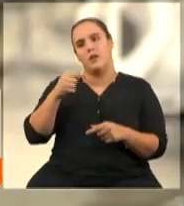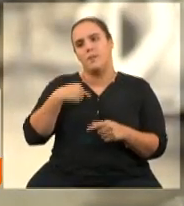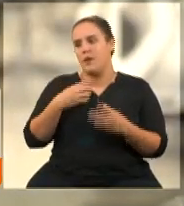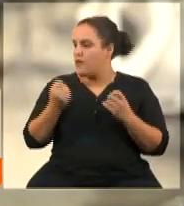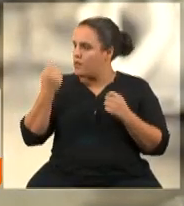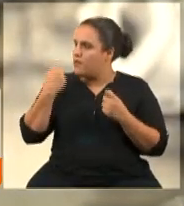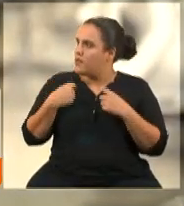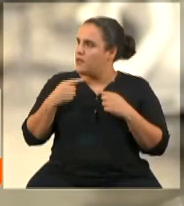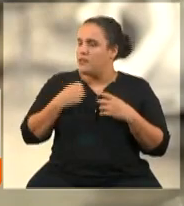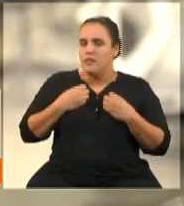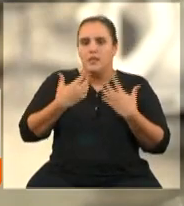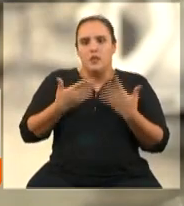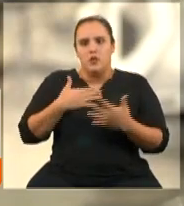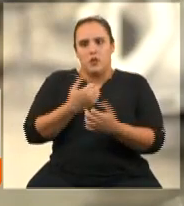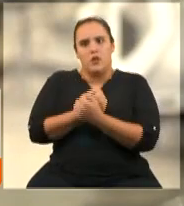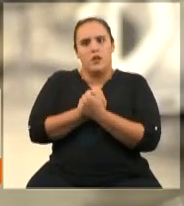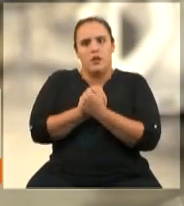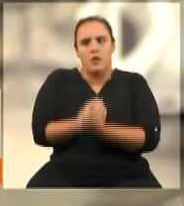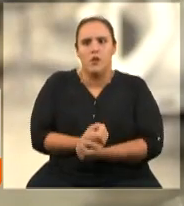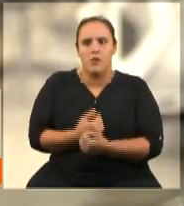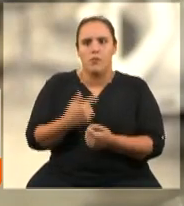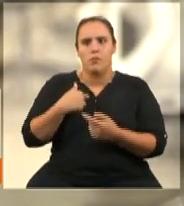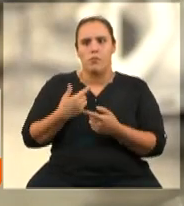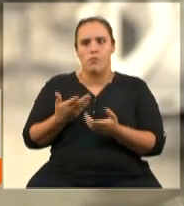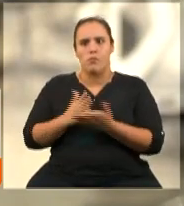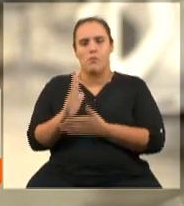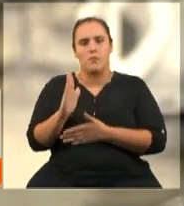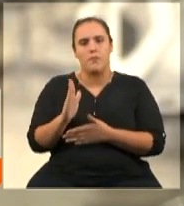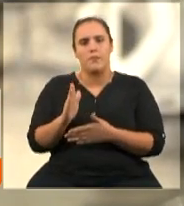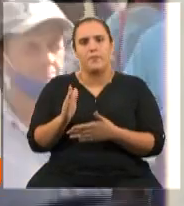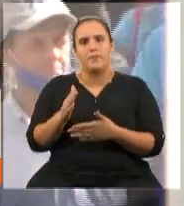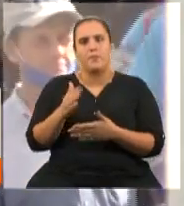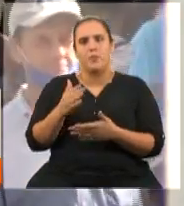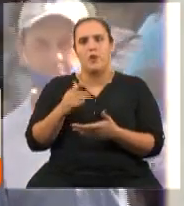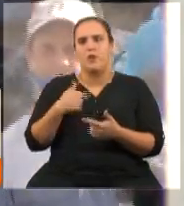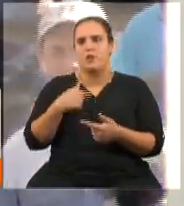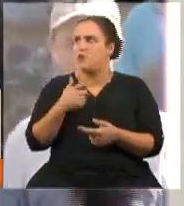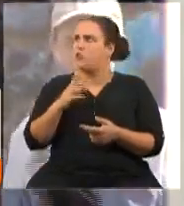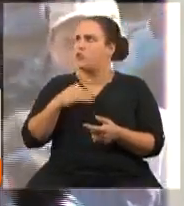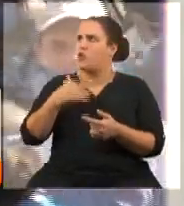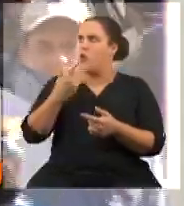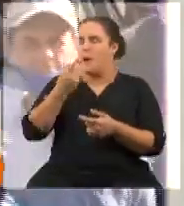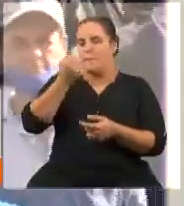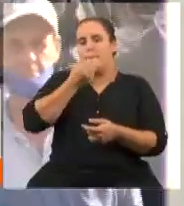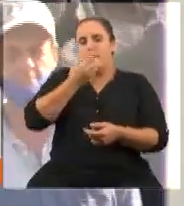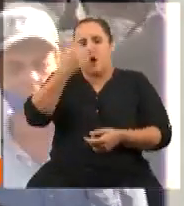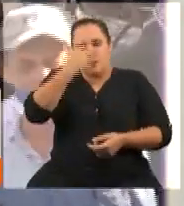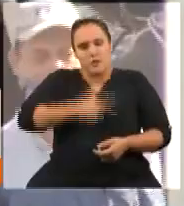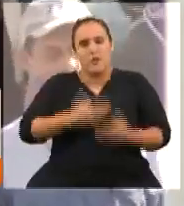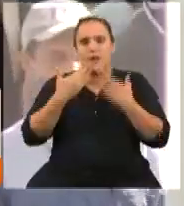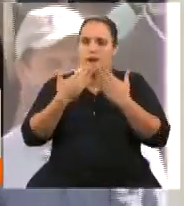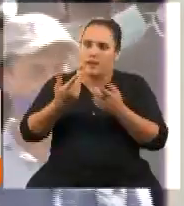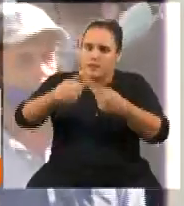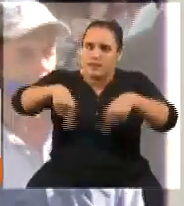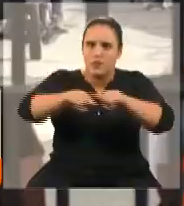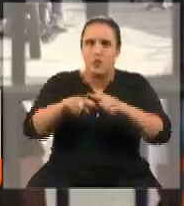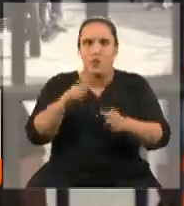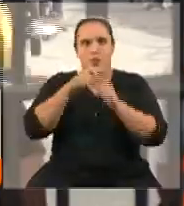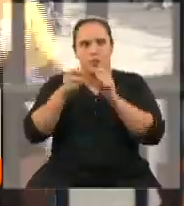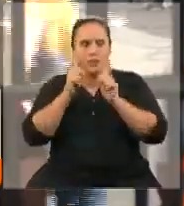que quiero que me devuelve incluso una versión creo mejor de mí misma como como periodista y como